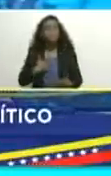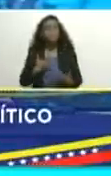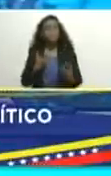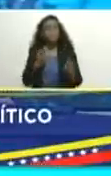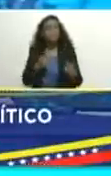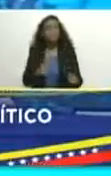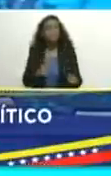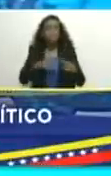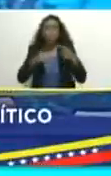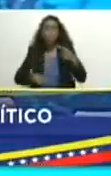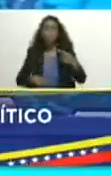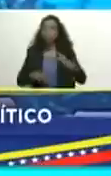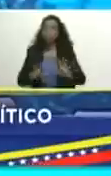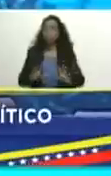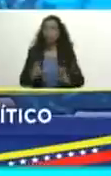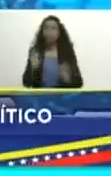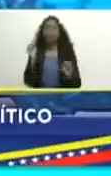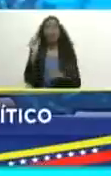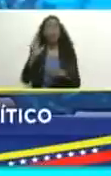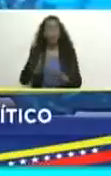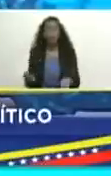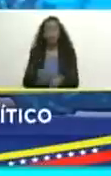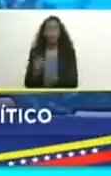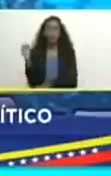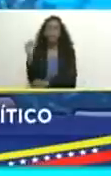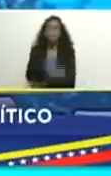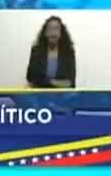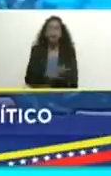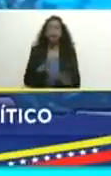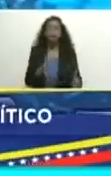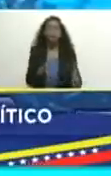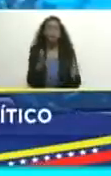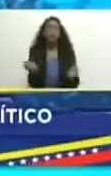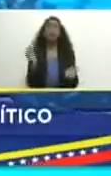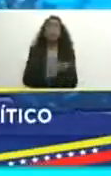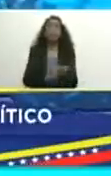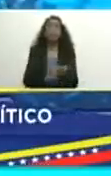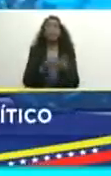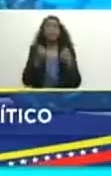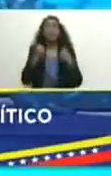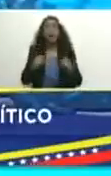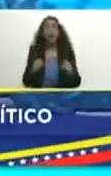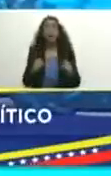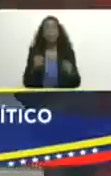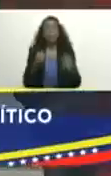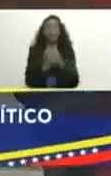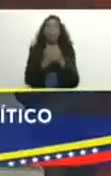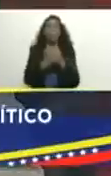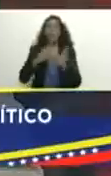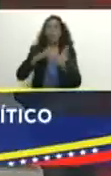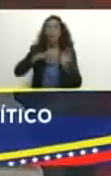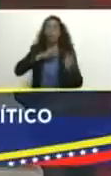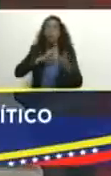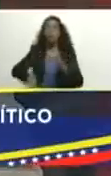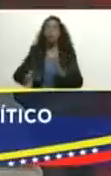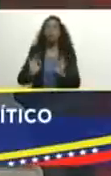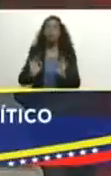Hay que salirle adelante y derrotarlos otra vez. Luego vino el intento de golpe de Estado,